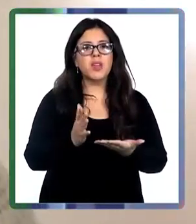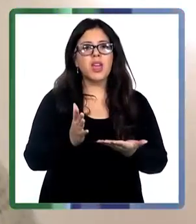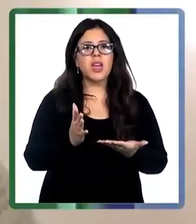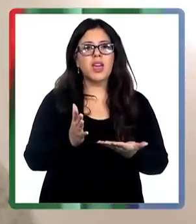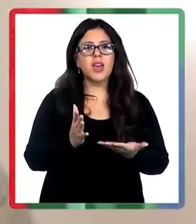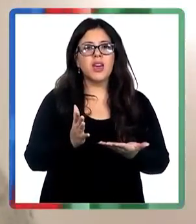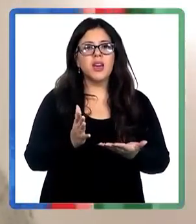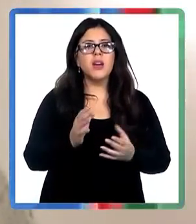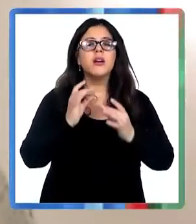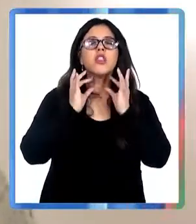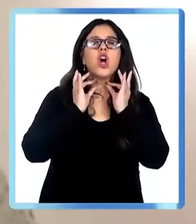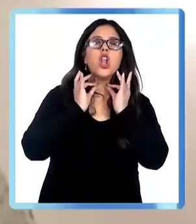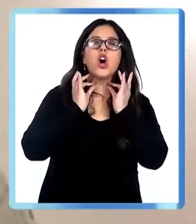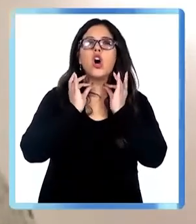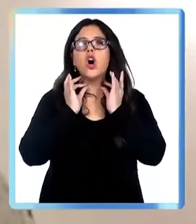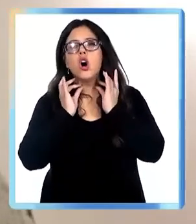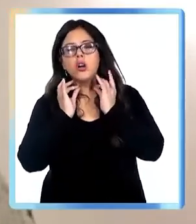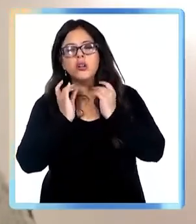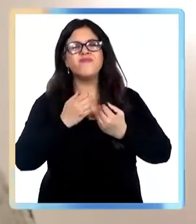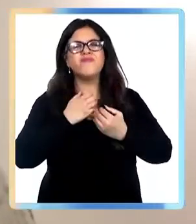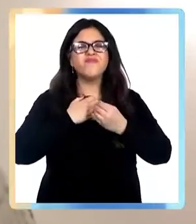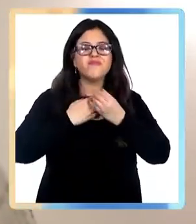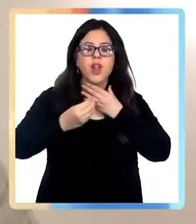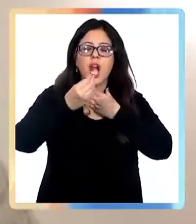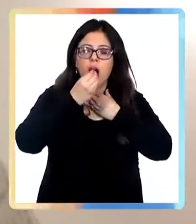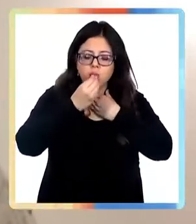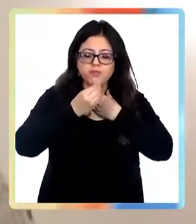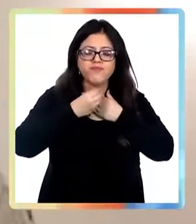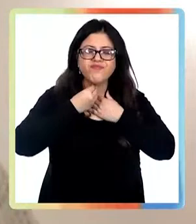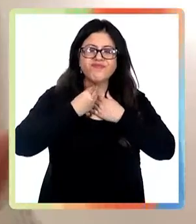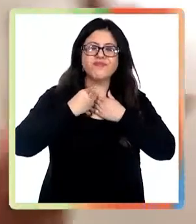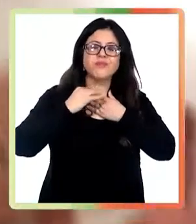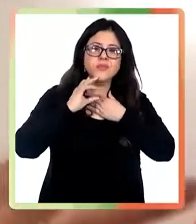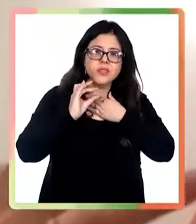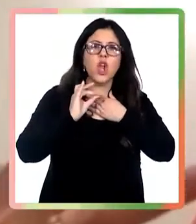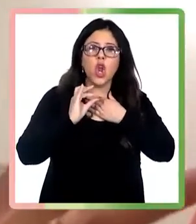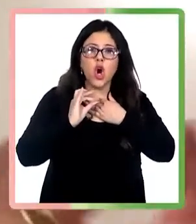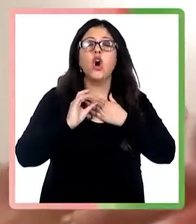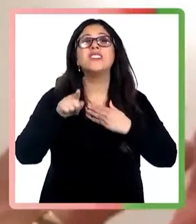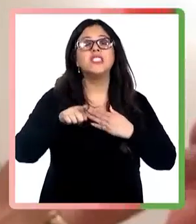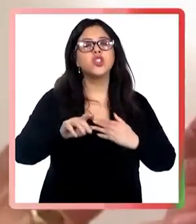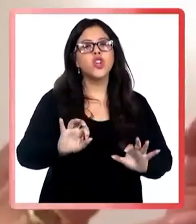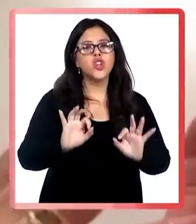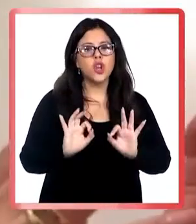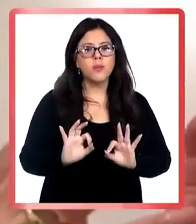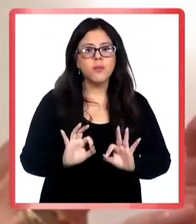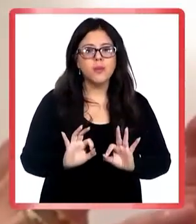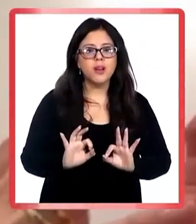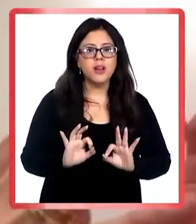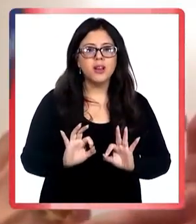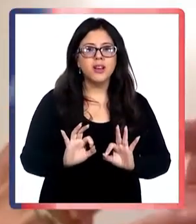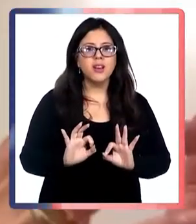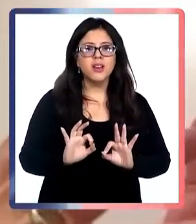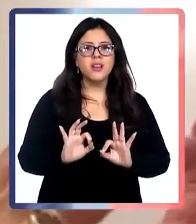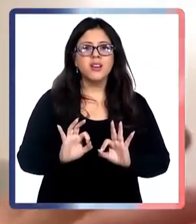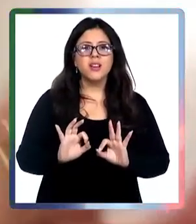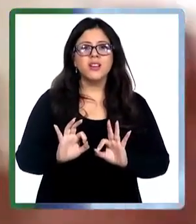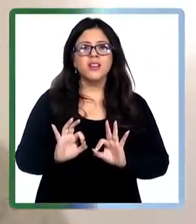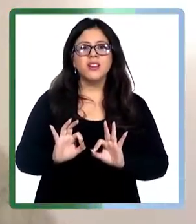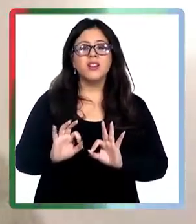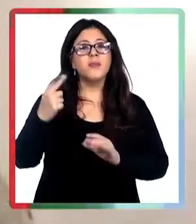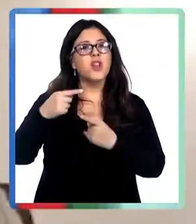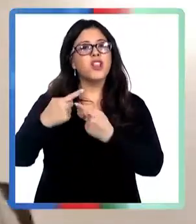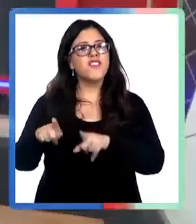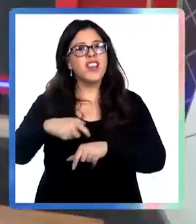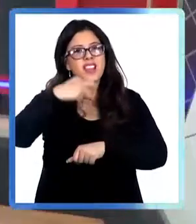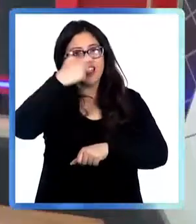la odinofagia, que sería el dolor de garganta, el dolor para tragar, que puede ser un poco más típico del resfriado común